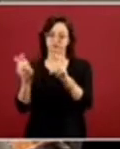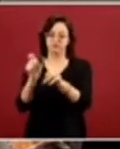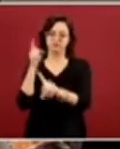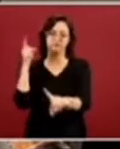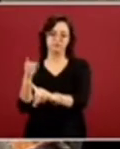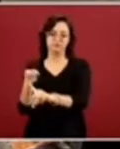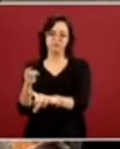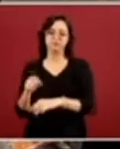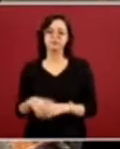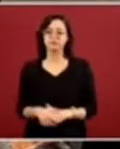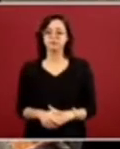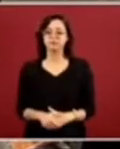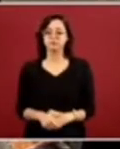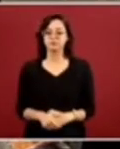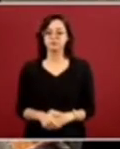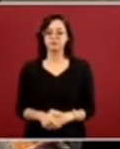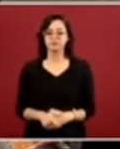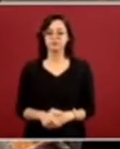conferencia.